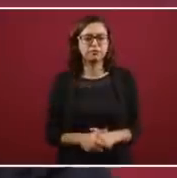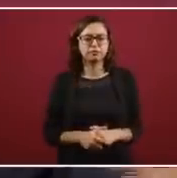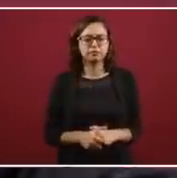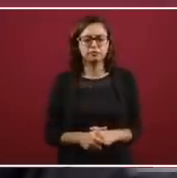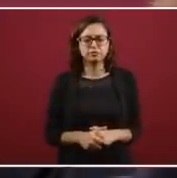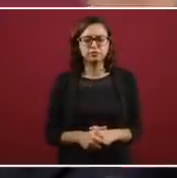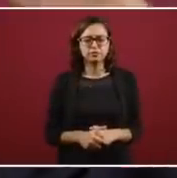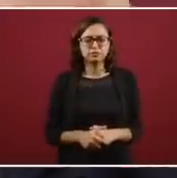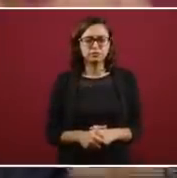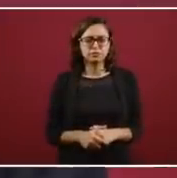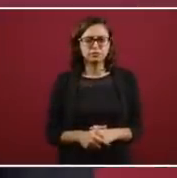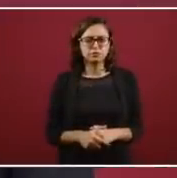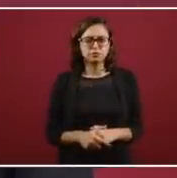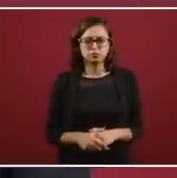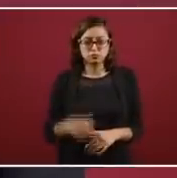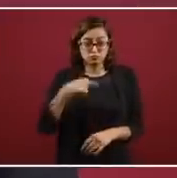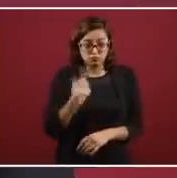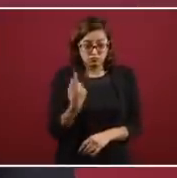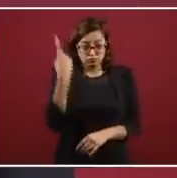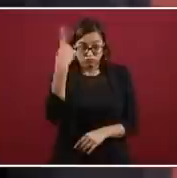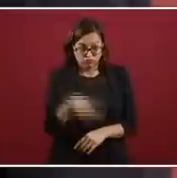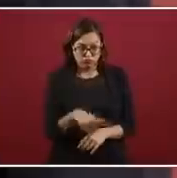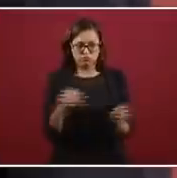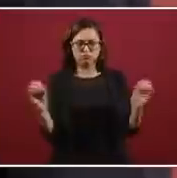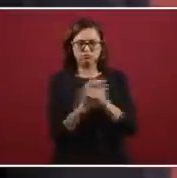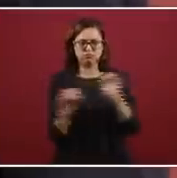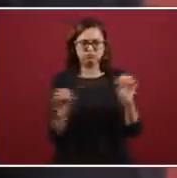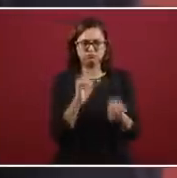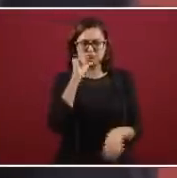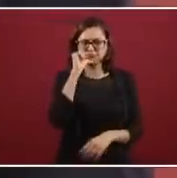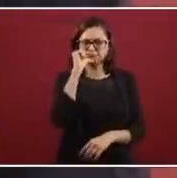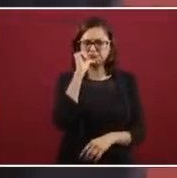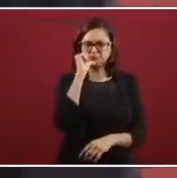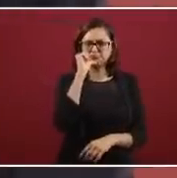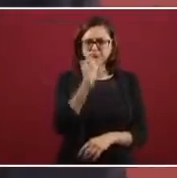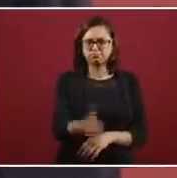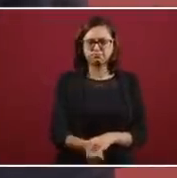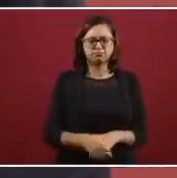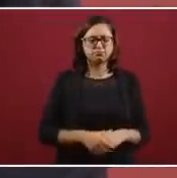Yo no di instrucciones de que